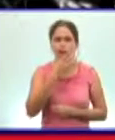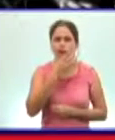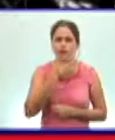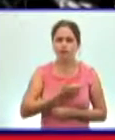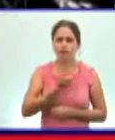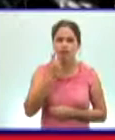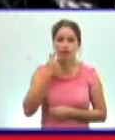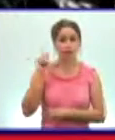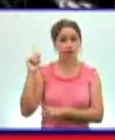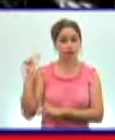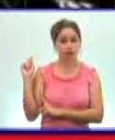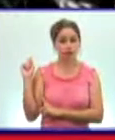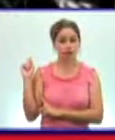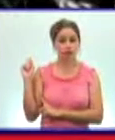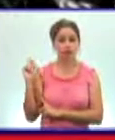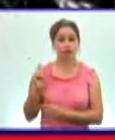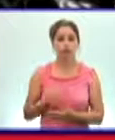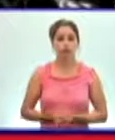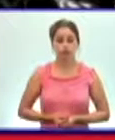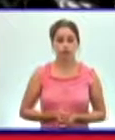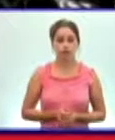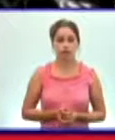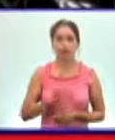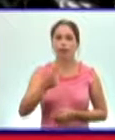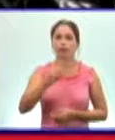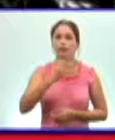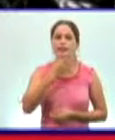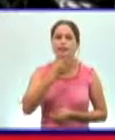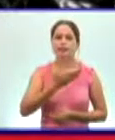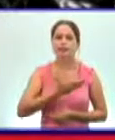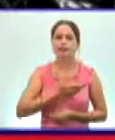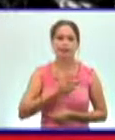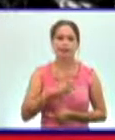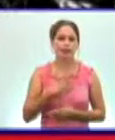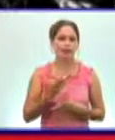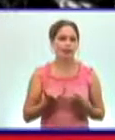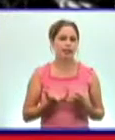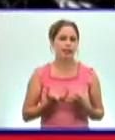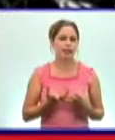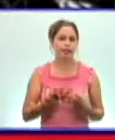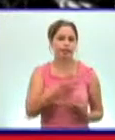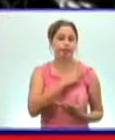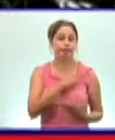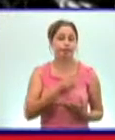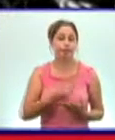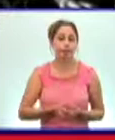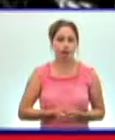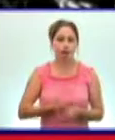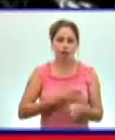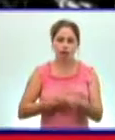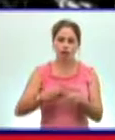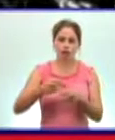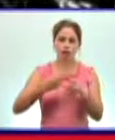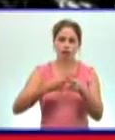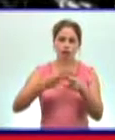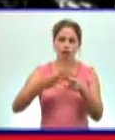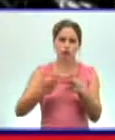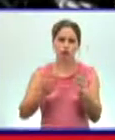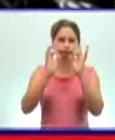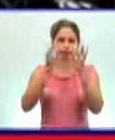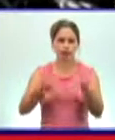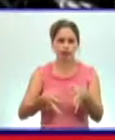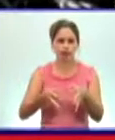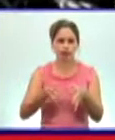referente esencial e indispensable. Dice Fidel acerca de los líderes: a lo largo de la historia ha quedado demostrado que de las